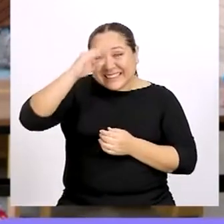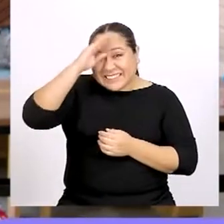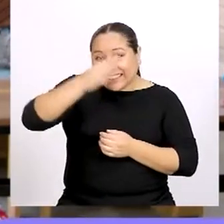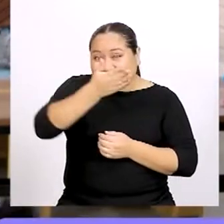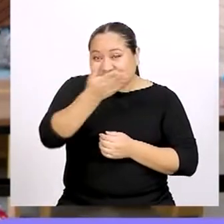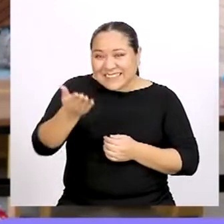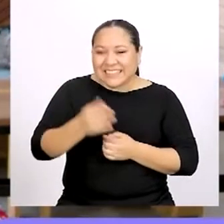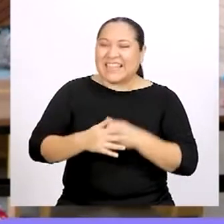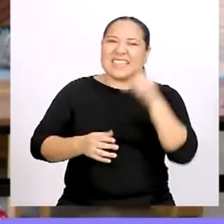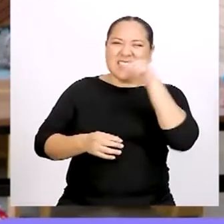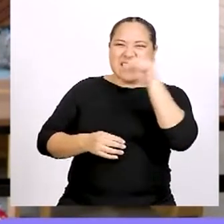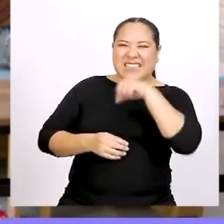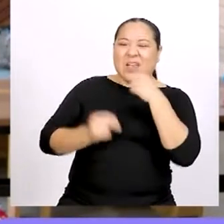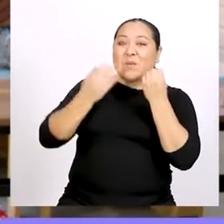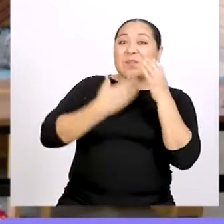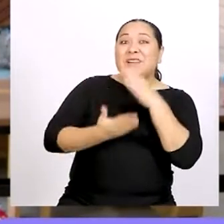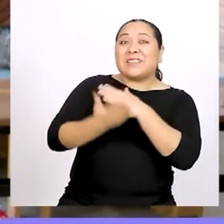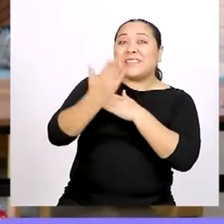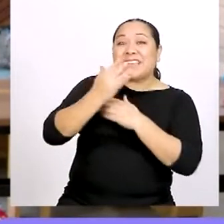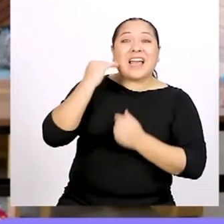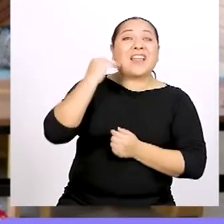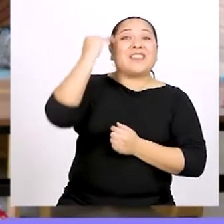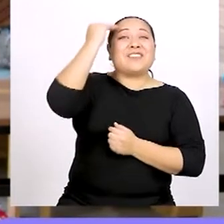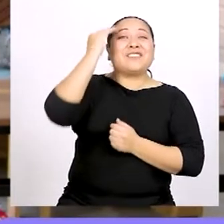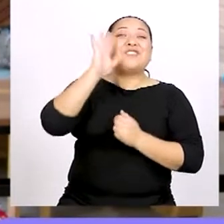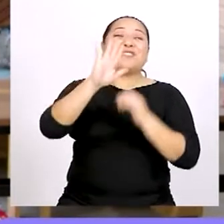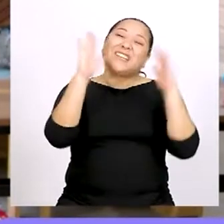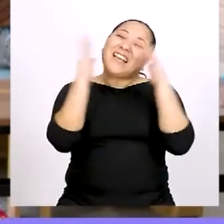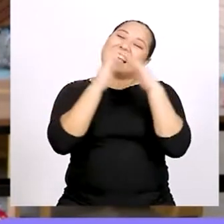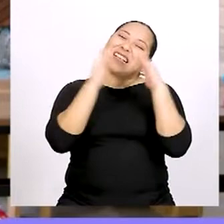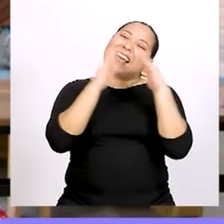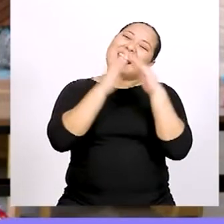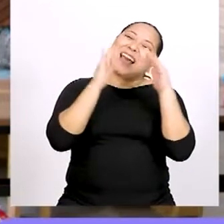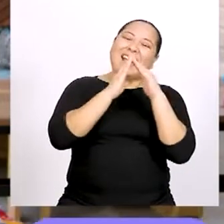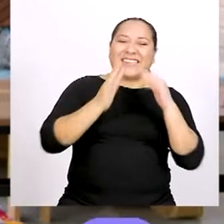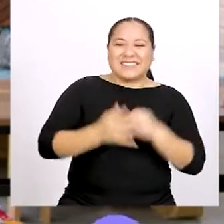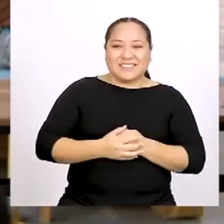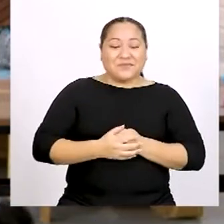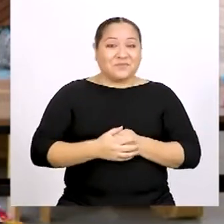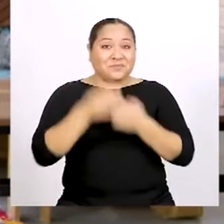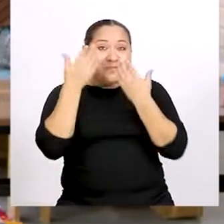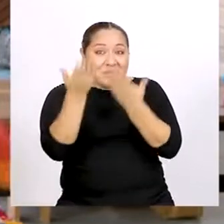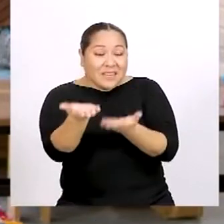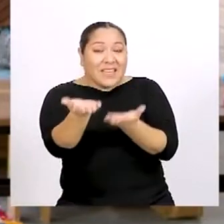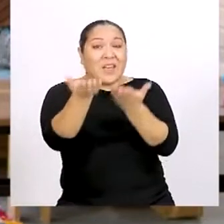¡Buenos días, niños y niños! ¡Sí! ¡Muy buenos días, adultos en casa!